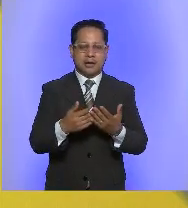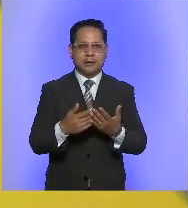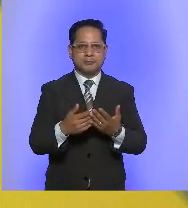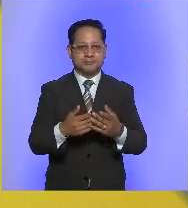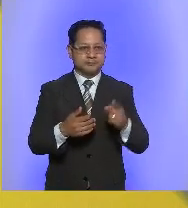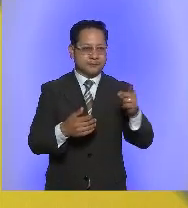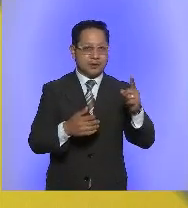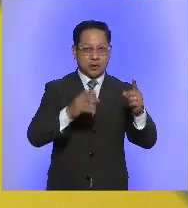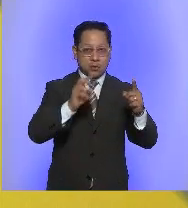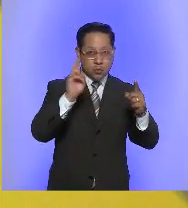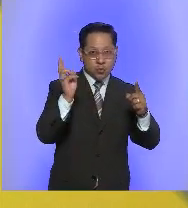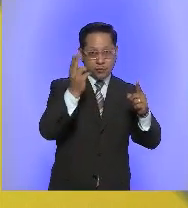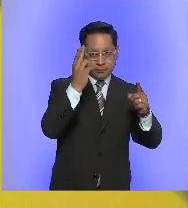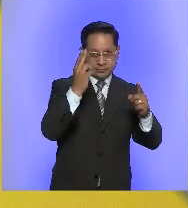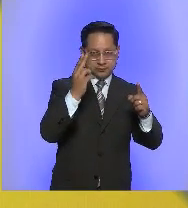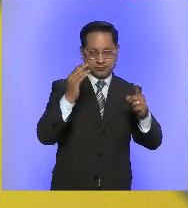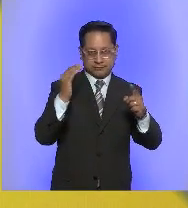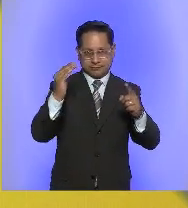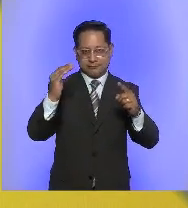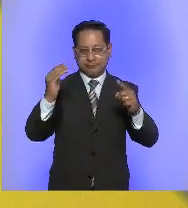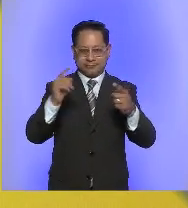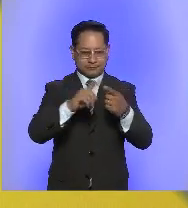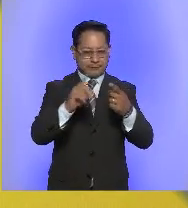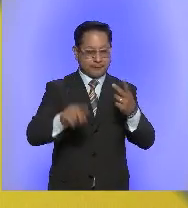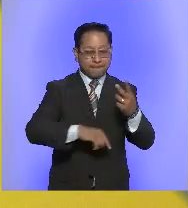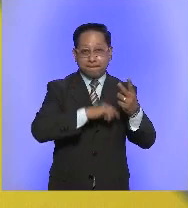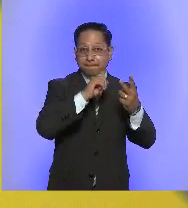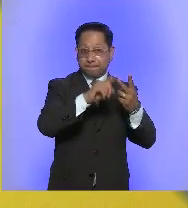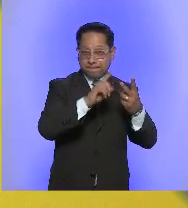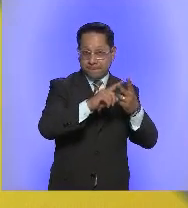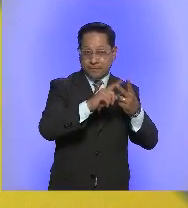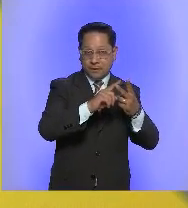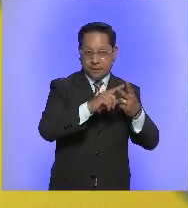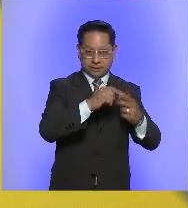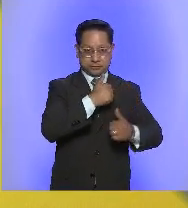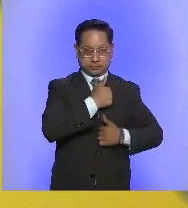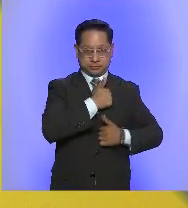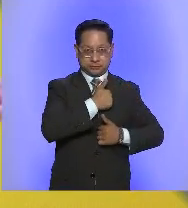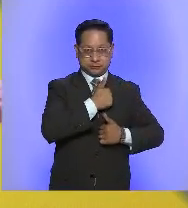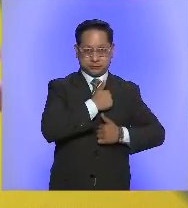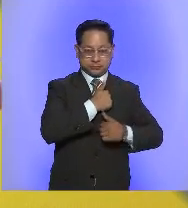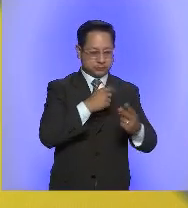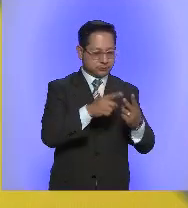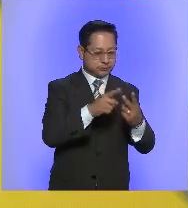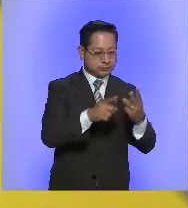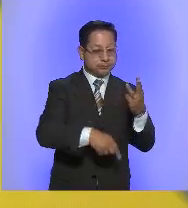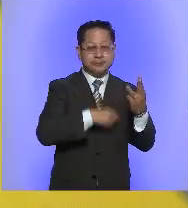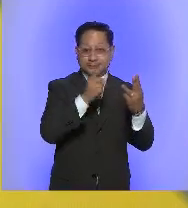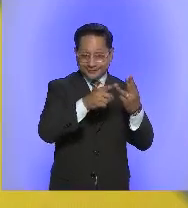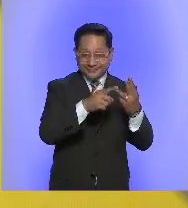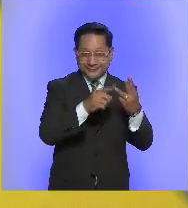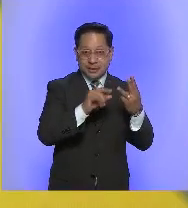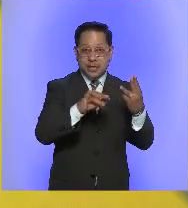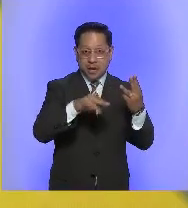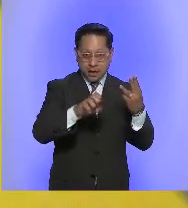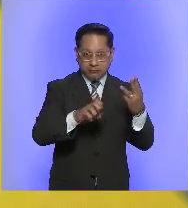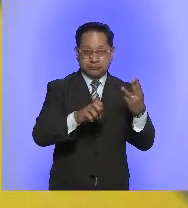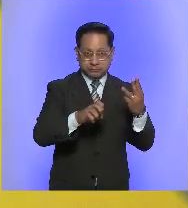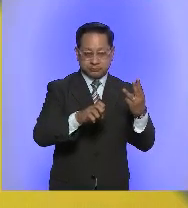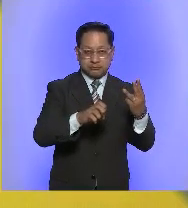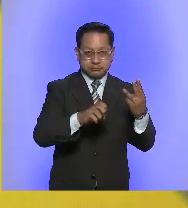una institución con mayor credibilidad, pues son los organismos electorales. Ya lo dijo el ingeniero, por ahí lo